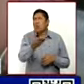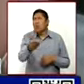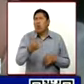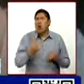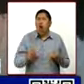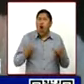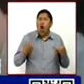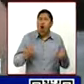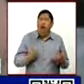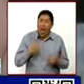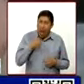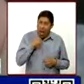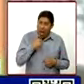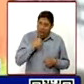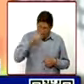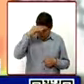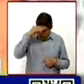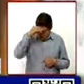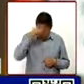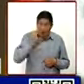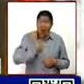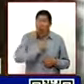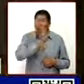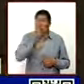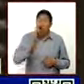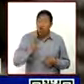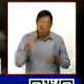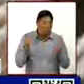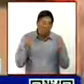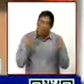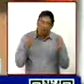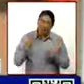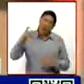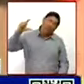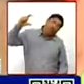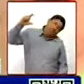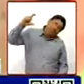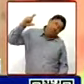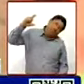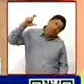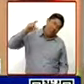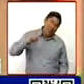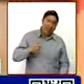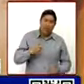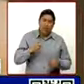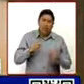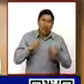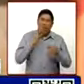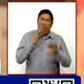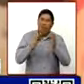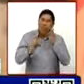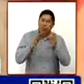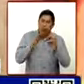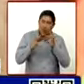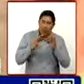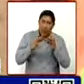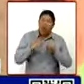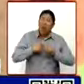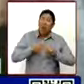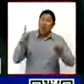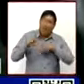jovencitas y jovencitos que utilizan las redes sociales para sacarse fotografías pero también a veces se sacan